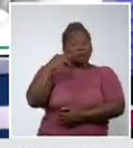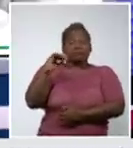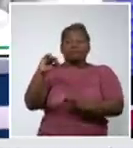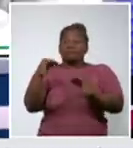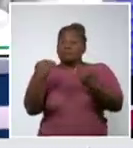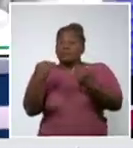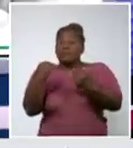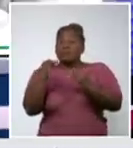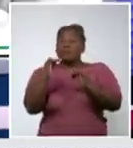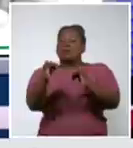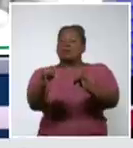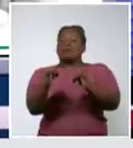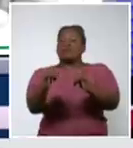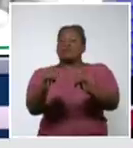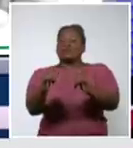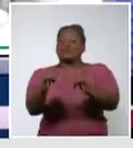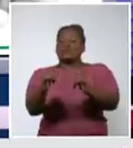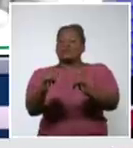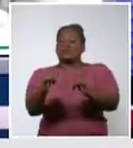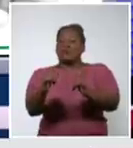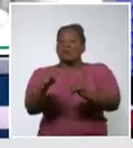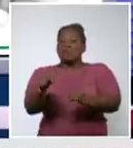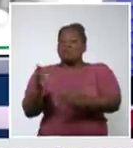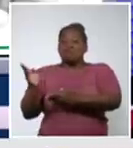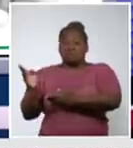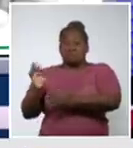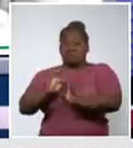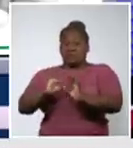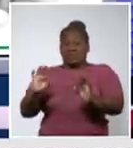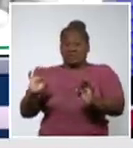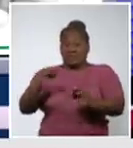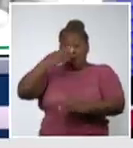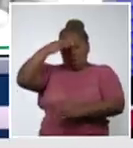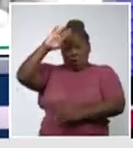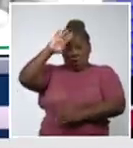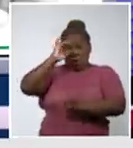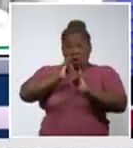conocer por nuestro especialista. Cuba reporta hoy